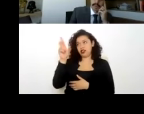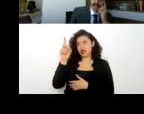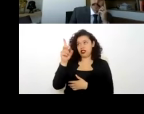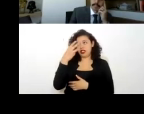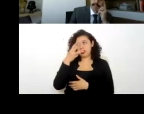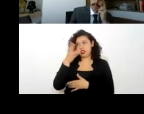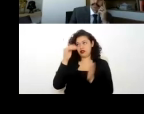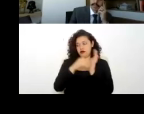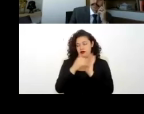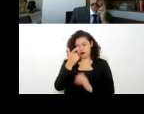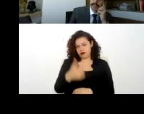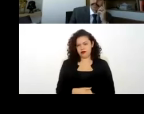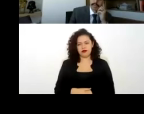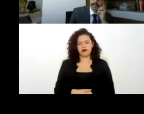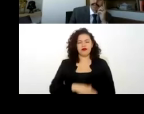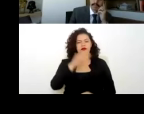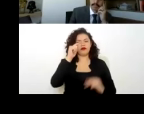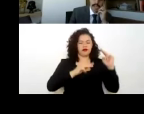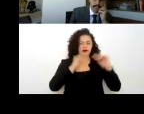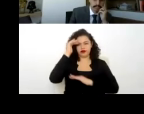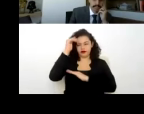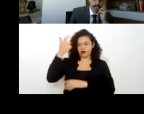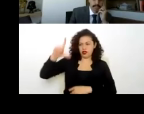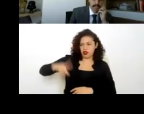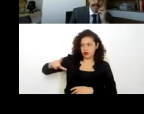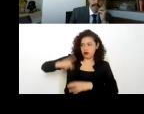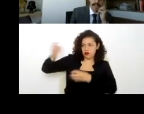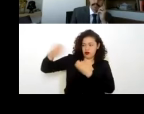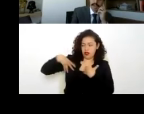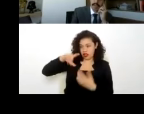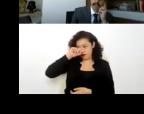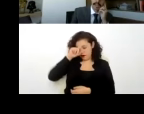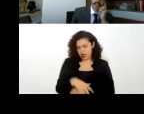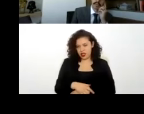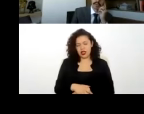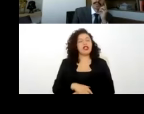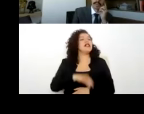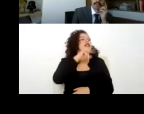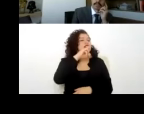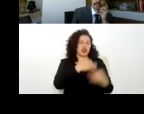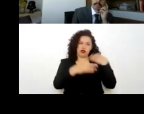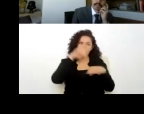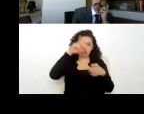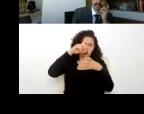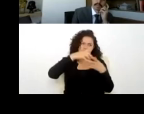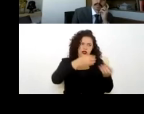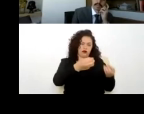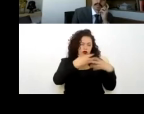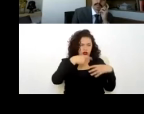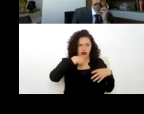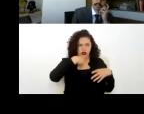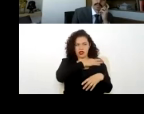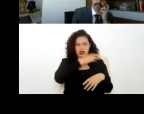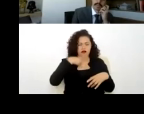Alicia, ¿los umbrales aplican cuando se reciben recursos de gobierno? Sí, los umbrales aplican para cualquier tipo de donación.